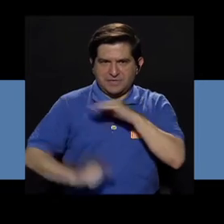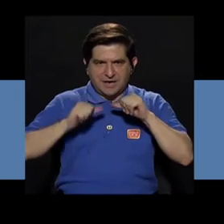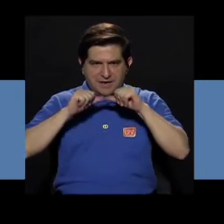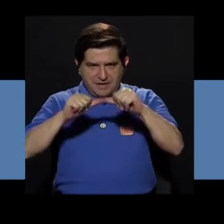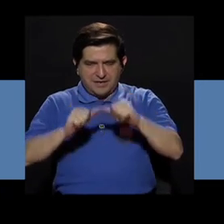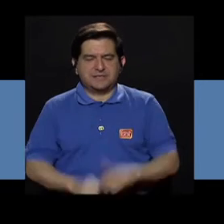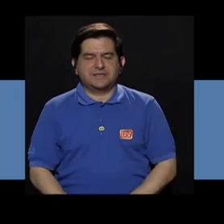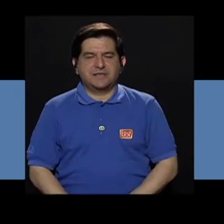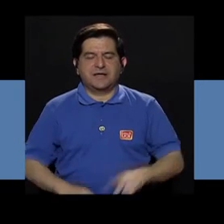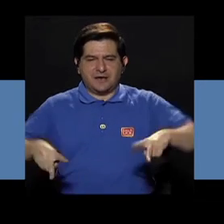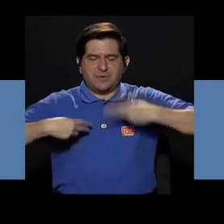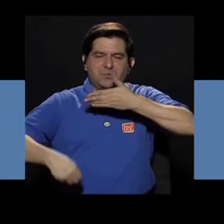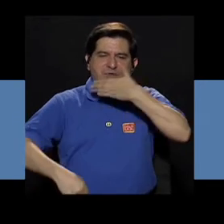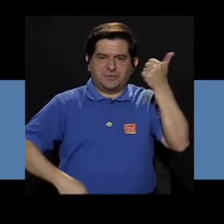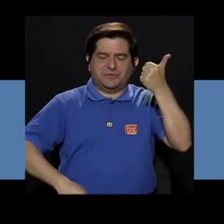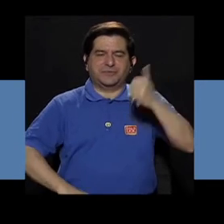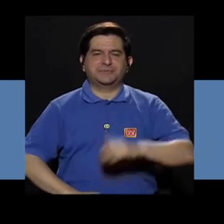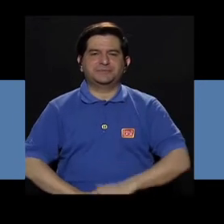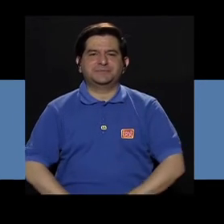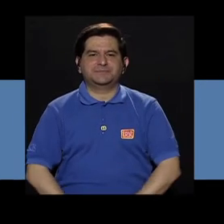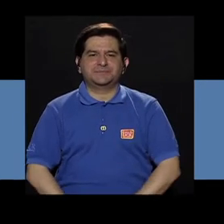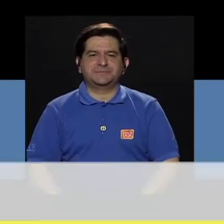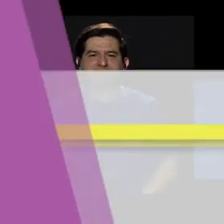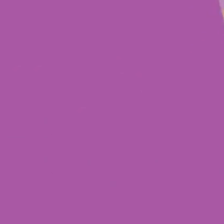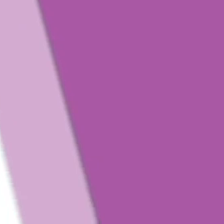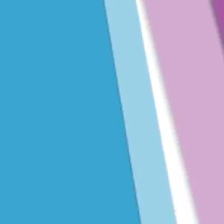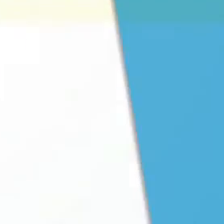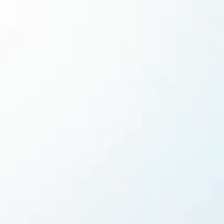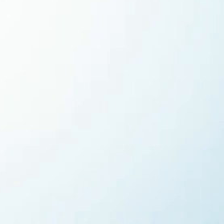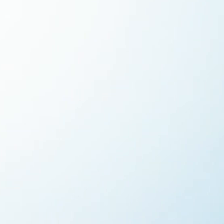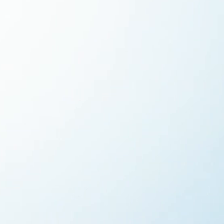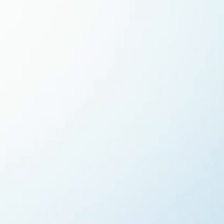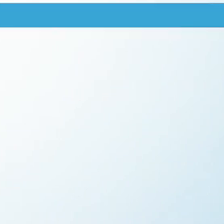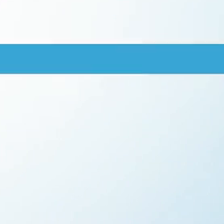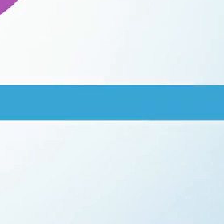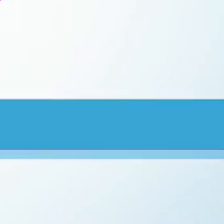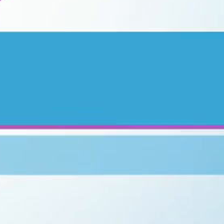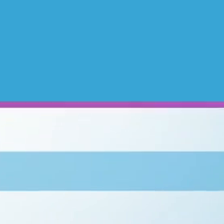Les invitamos a continuar con más de Vivir Mejor.